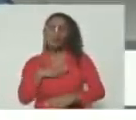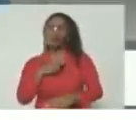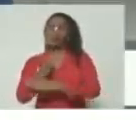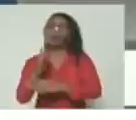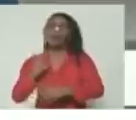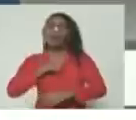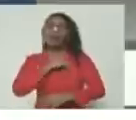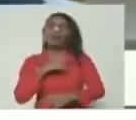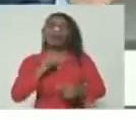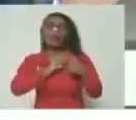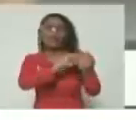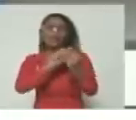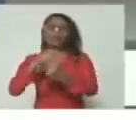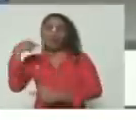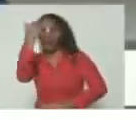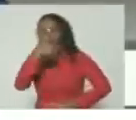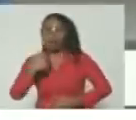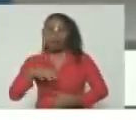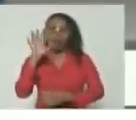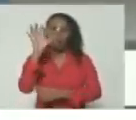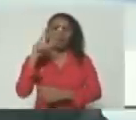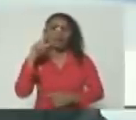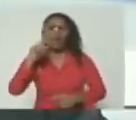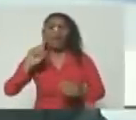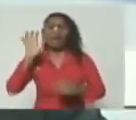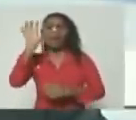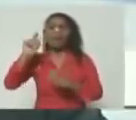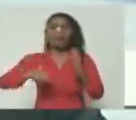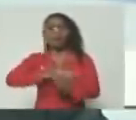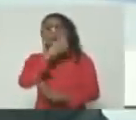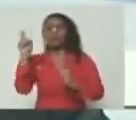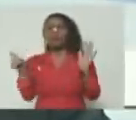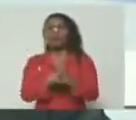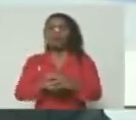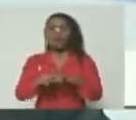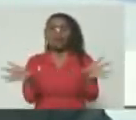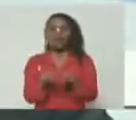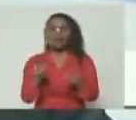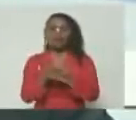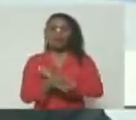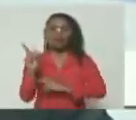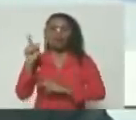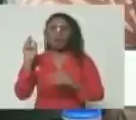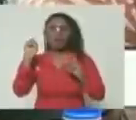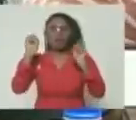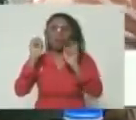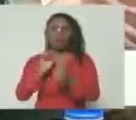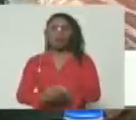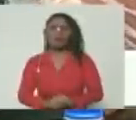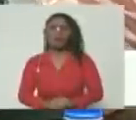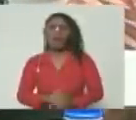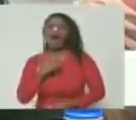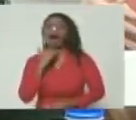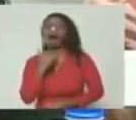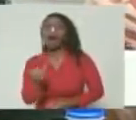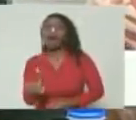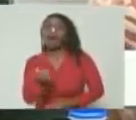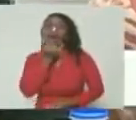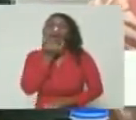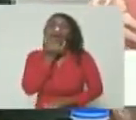y damos el debate de cara al país y que el país entera saque conclusiones sobre este tema. Si algún error se ha